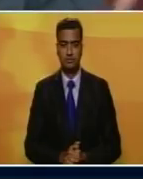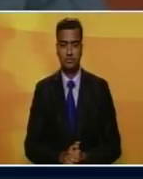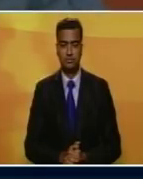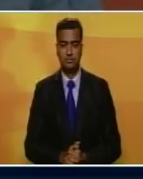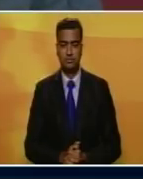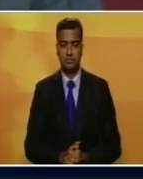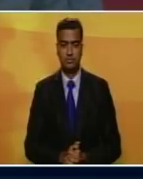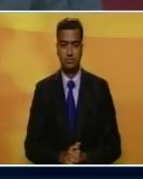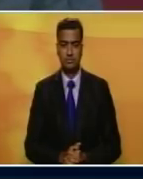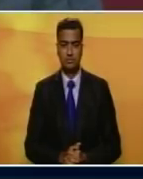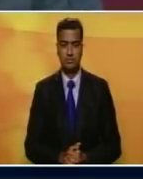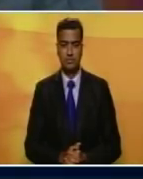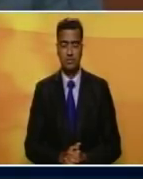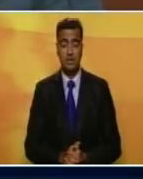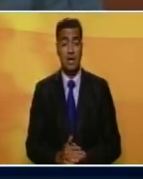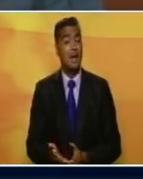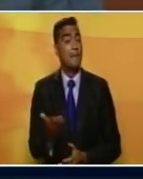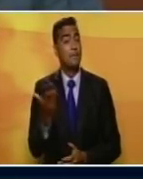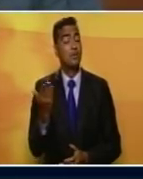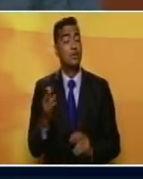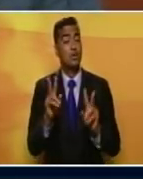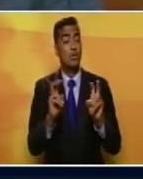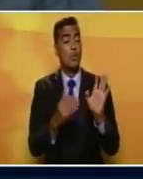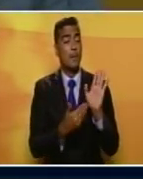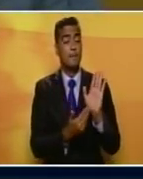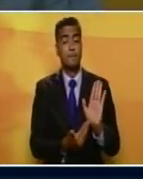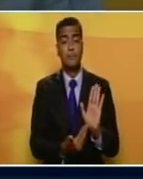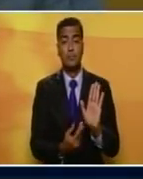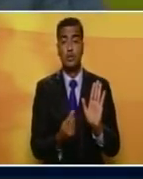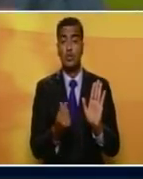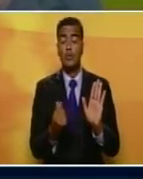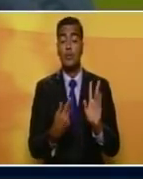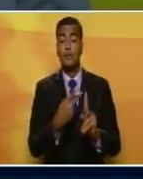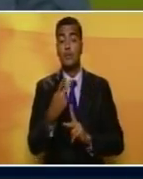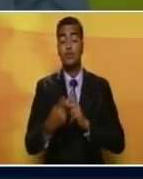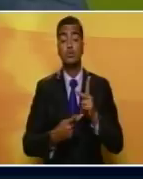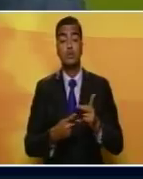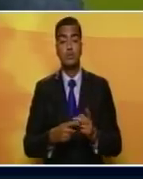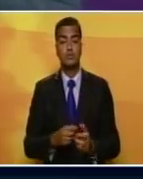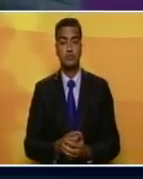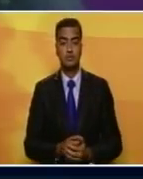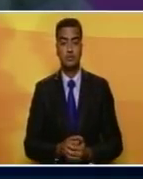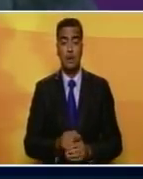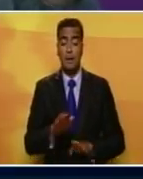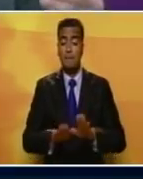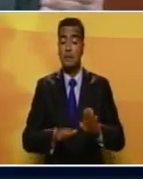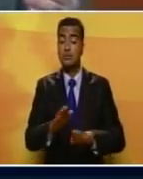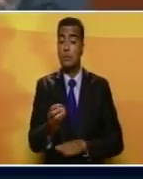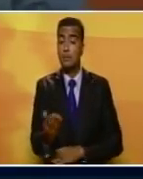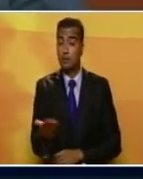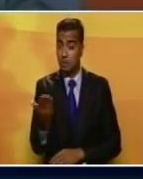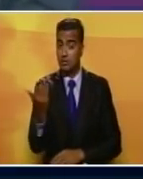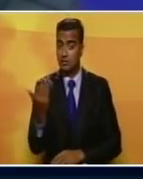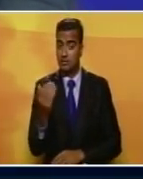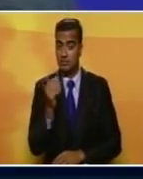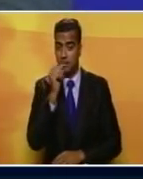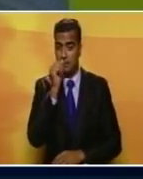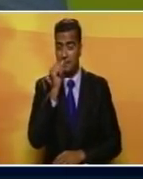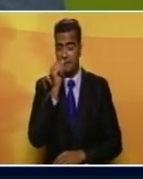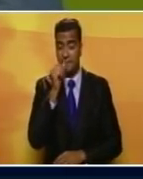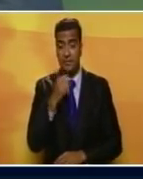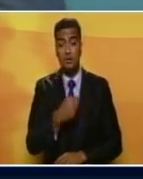República Dominicana, Chávez hizo votos para que prevalezca la agenda política de paz por encima de la violencia.